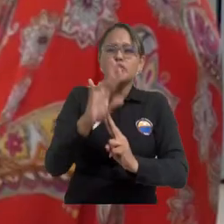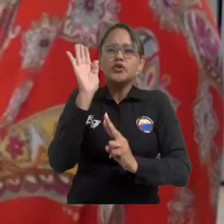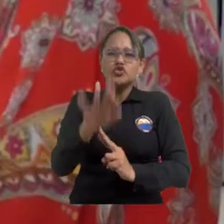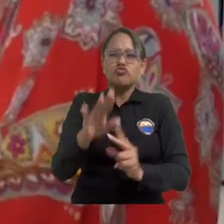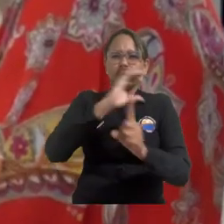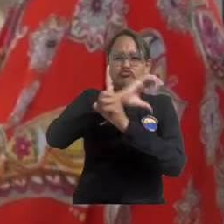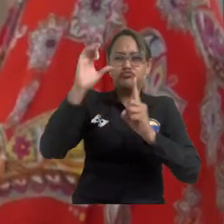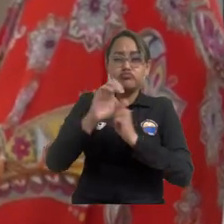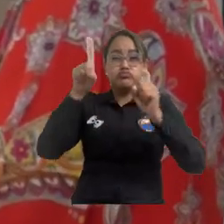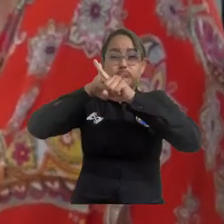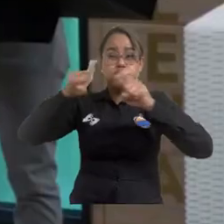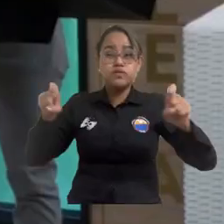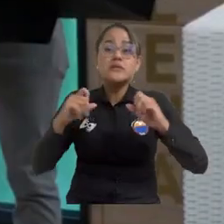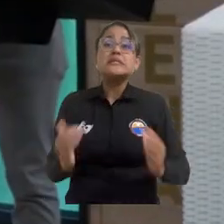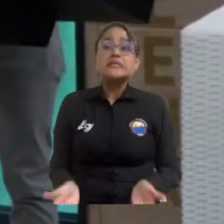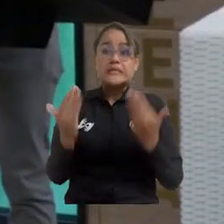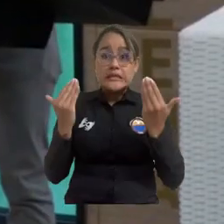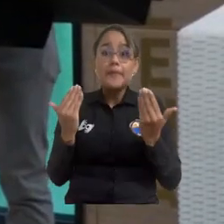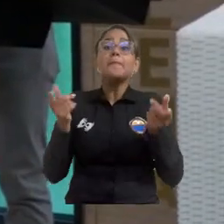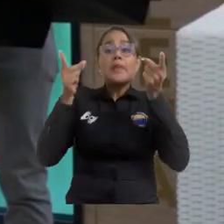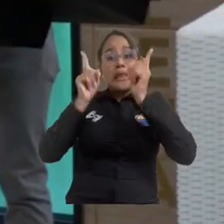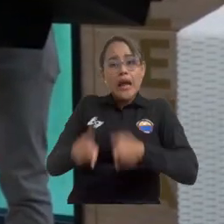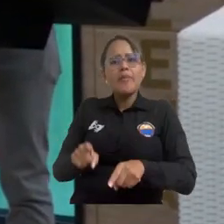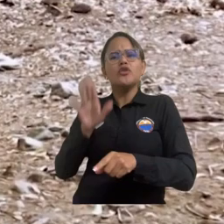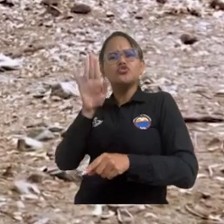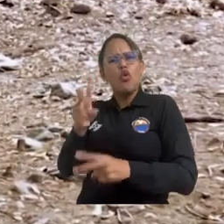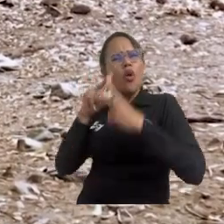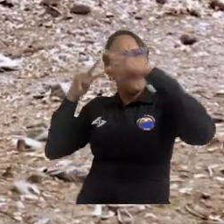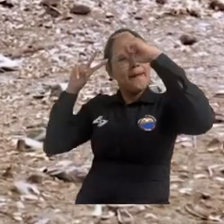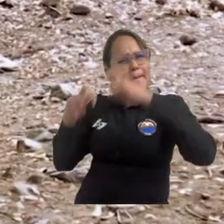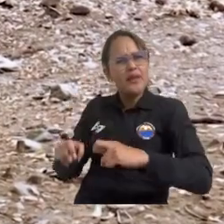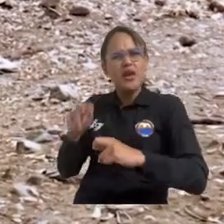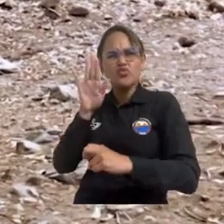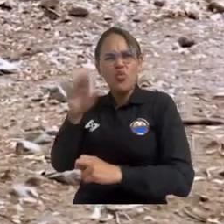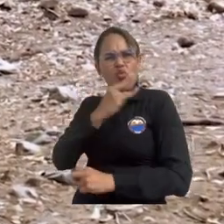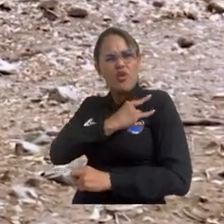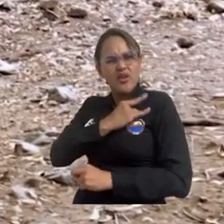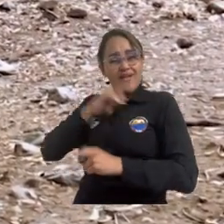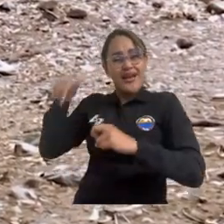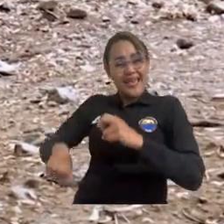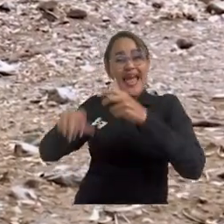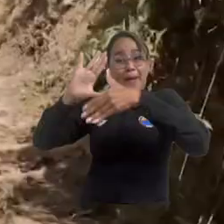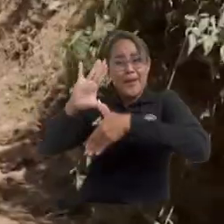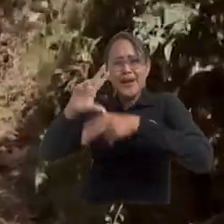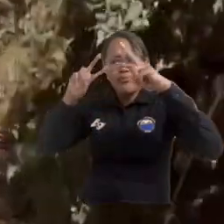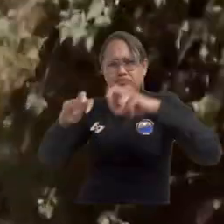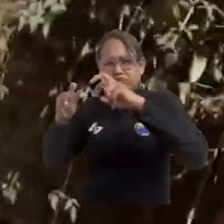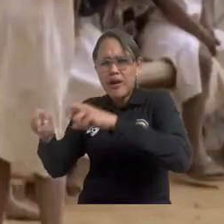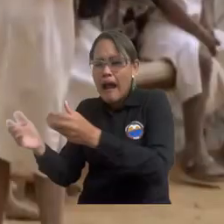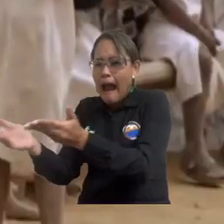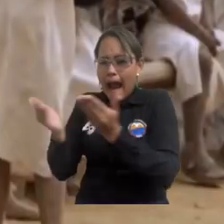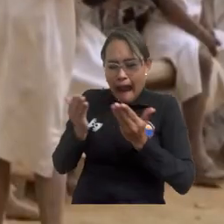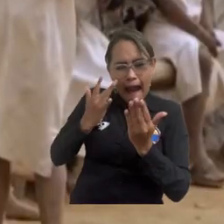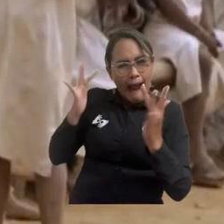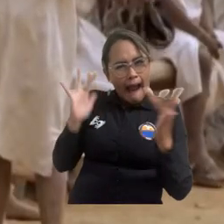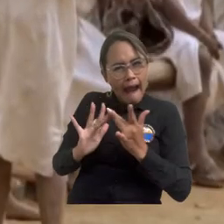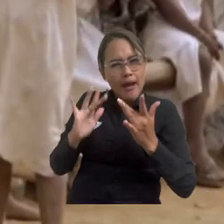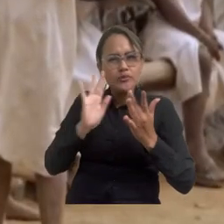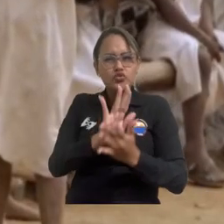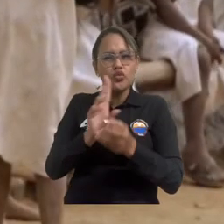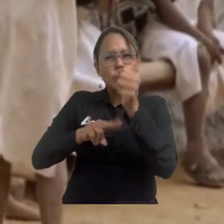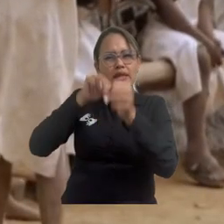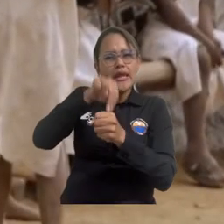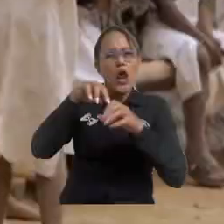diversidad cultural. Además, un abordaje de las investigaciones que vienen desarrollando algunas universidades de América en torno a las